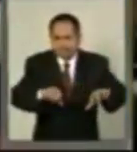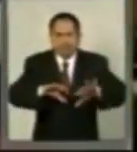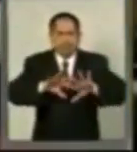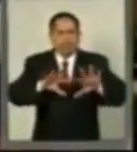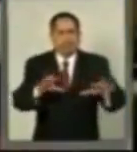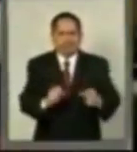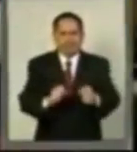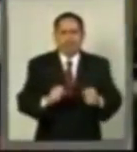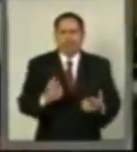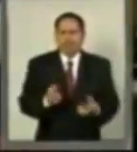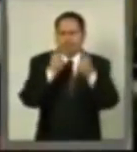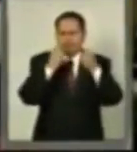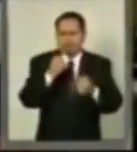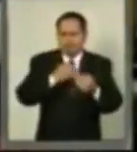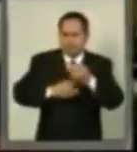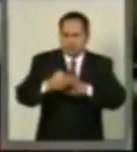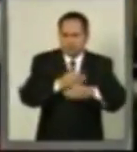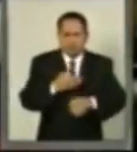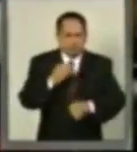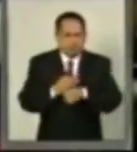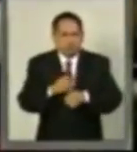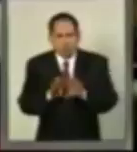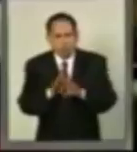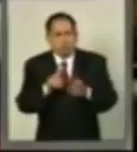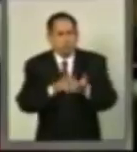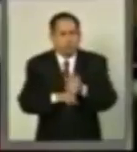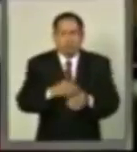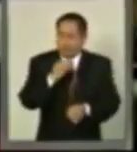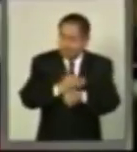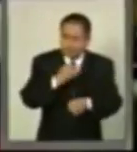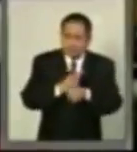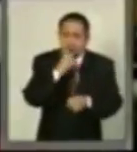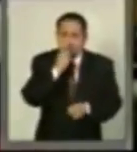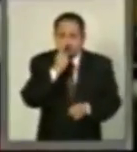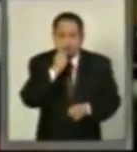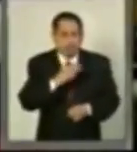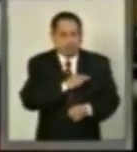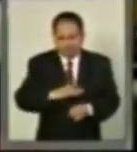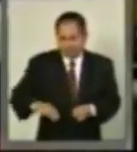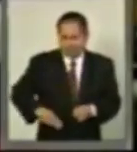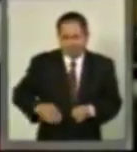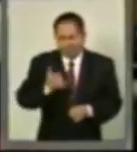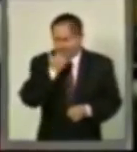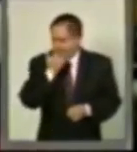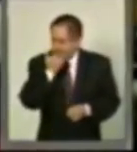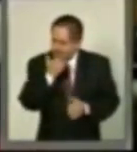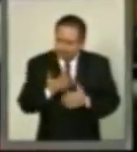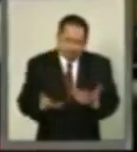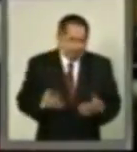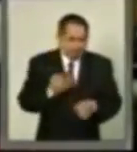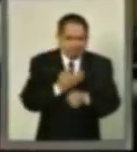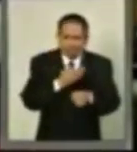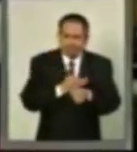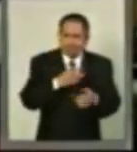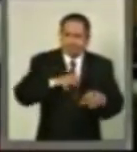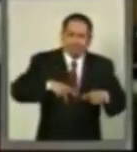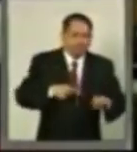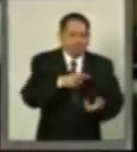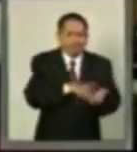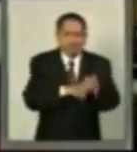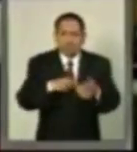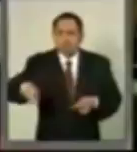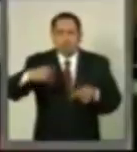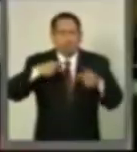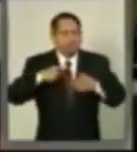tenemos como debilidad, que son nuestras policías municipales, que no logran la confianza de la ciudadanía. ¿Por